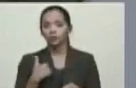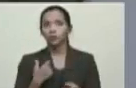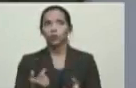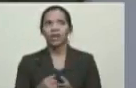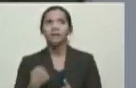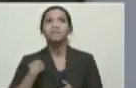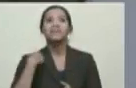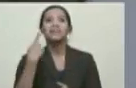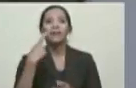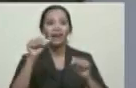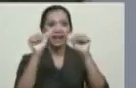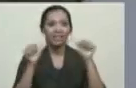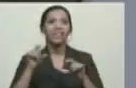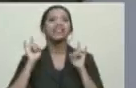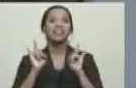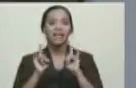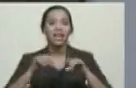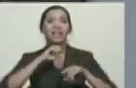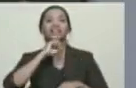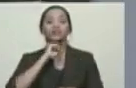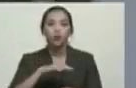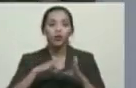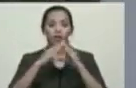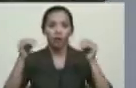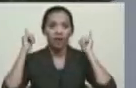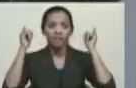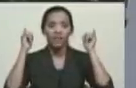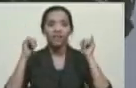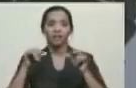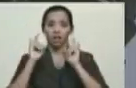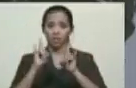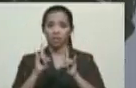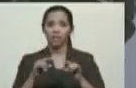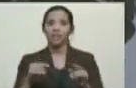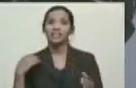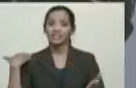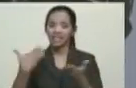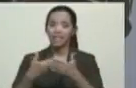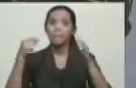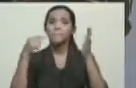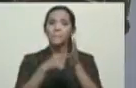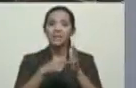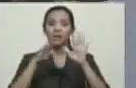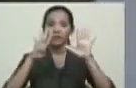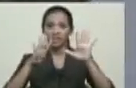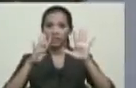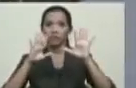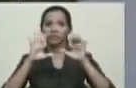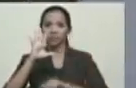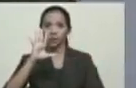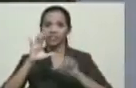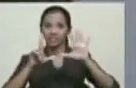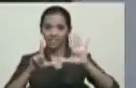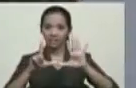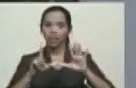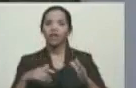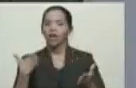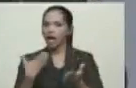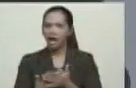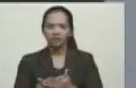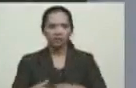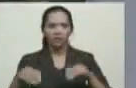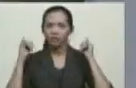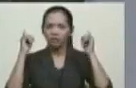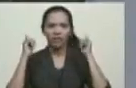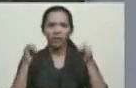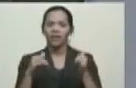en el primer artista de rock en la historia de todos los festivales de rock que se remontan a 1957, hasta el Festival de Gusto, la Isla de White y